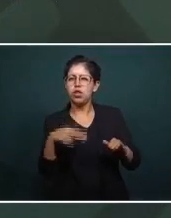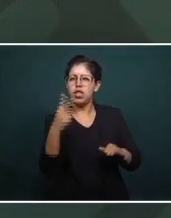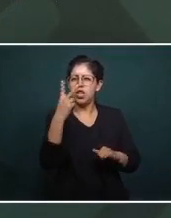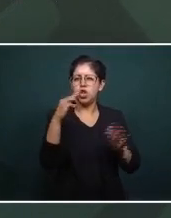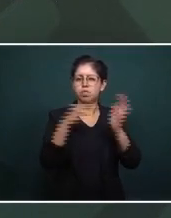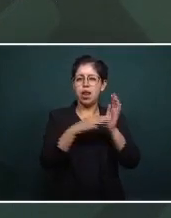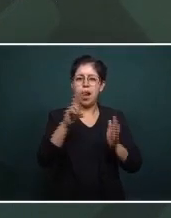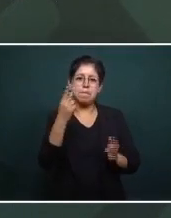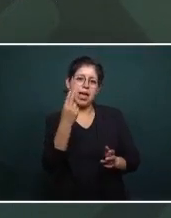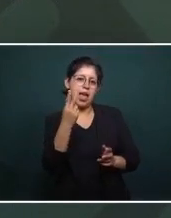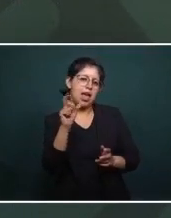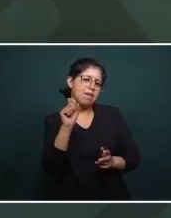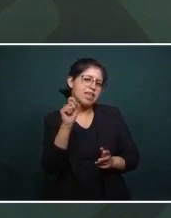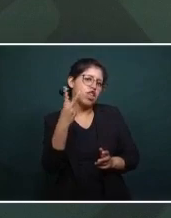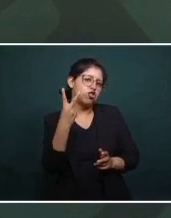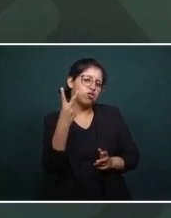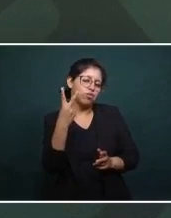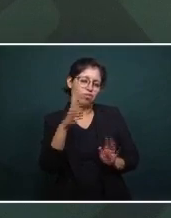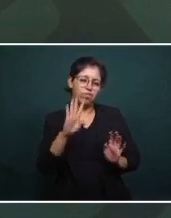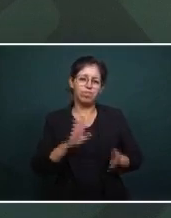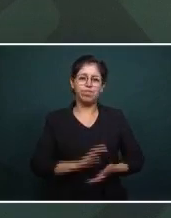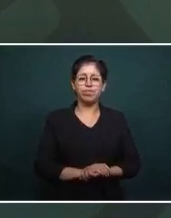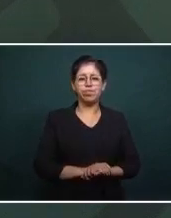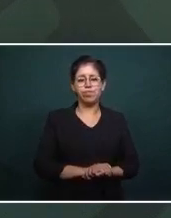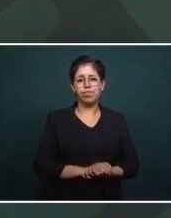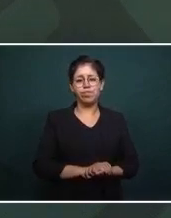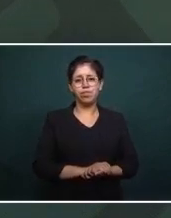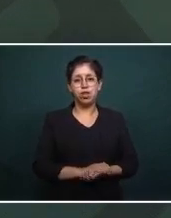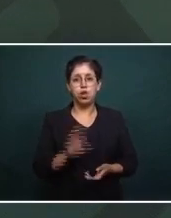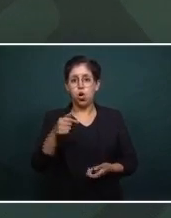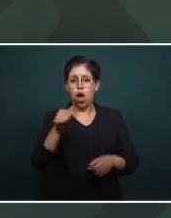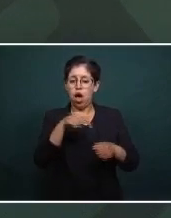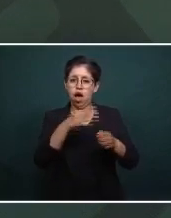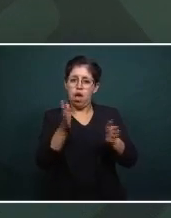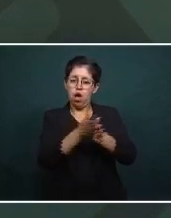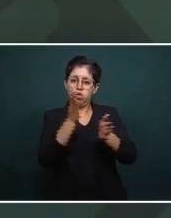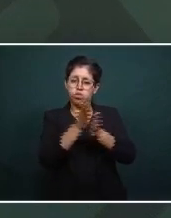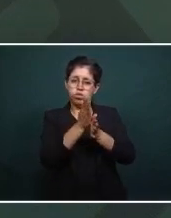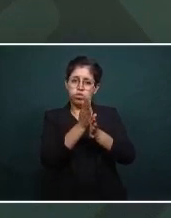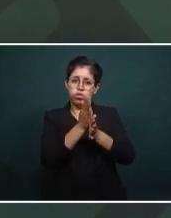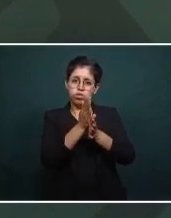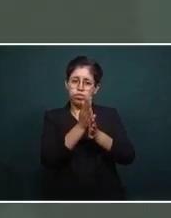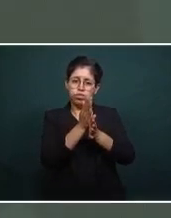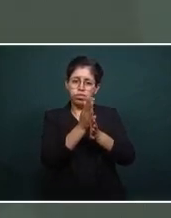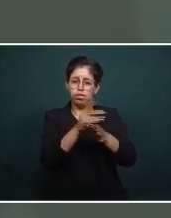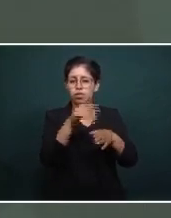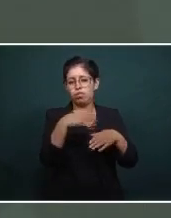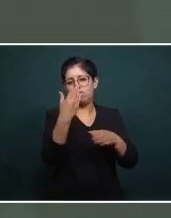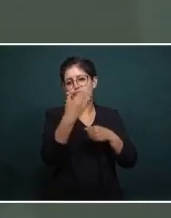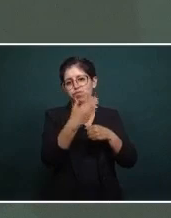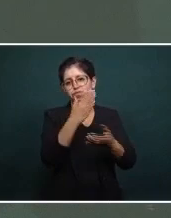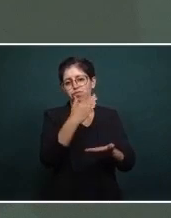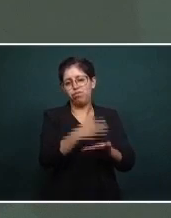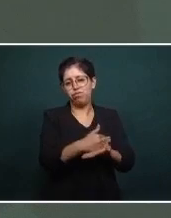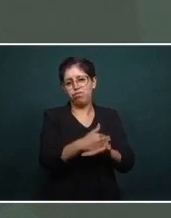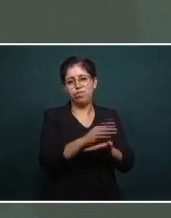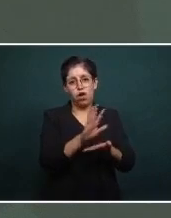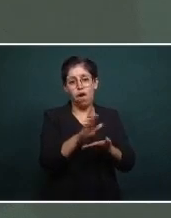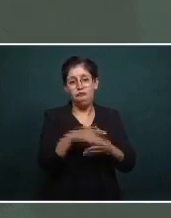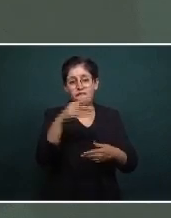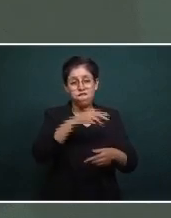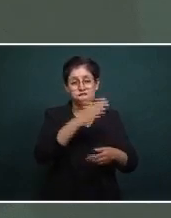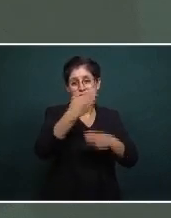22, porque no solo es esta obra la que quedó inconclusa,